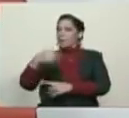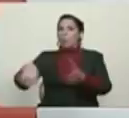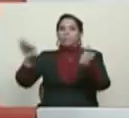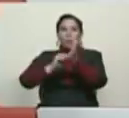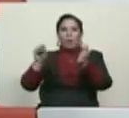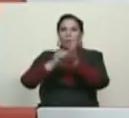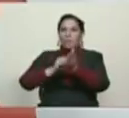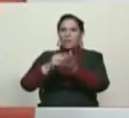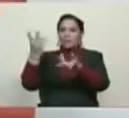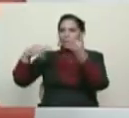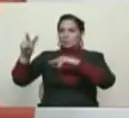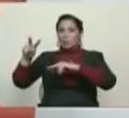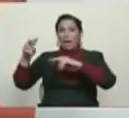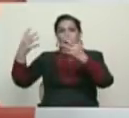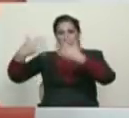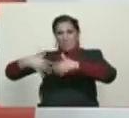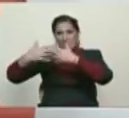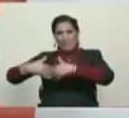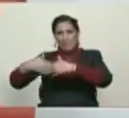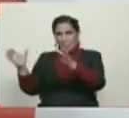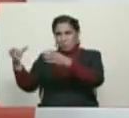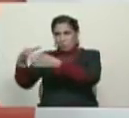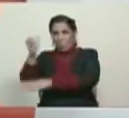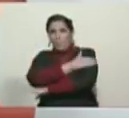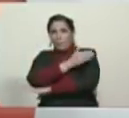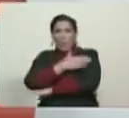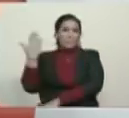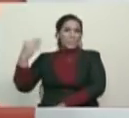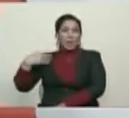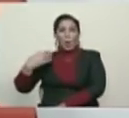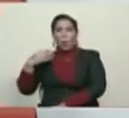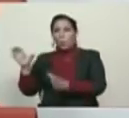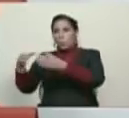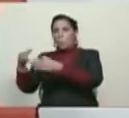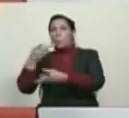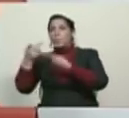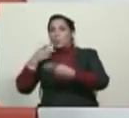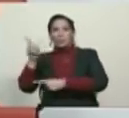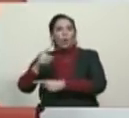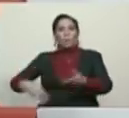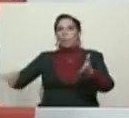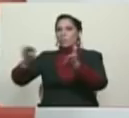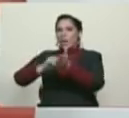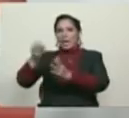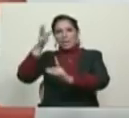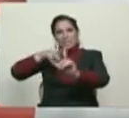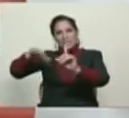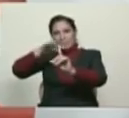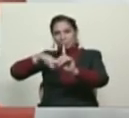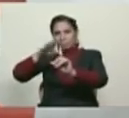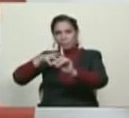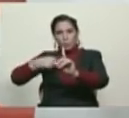cúpulas empresariales y de los viejos partidos políticos no volverán a traicionar a nuestro pueblo.